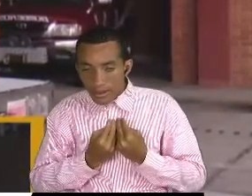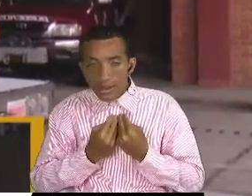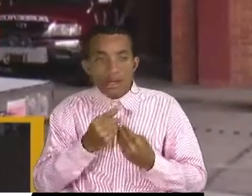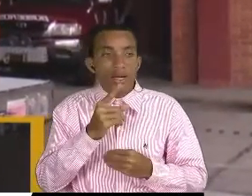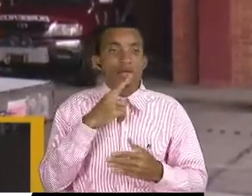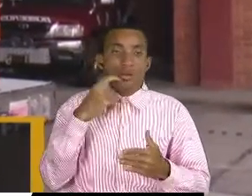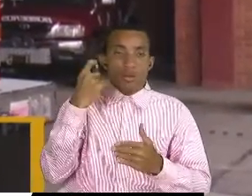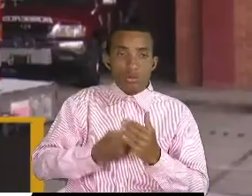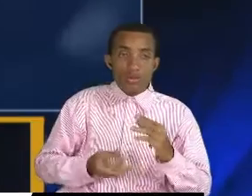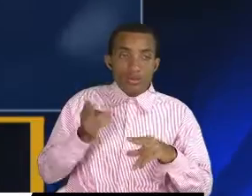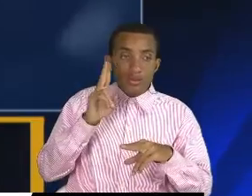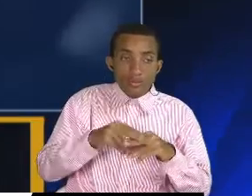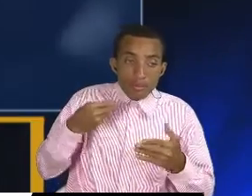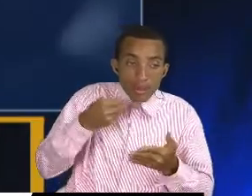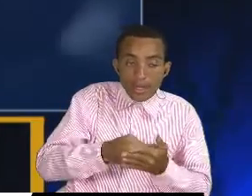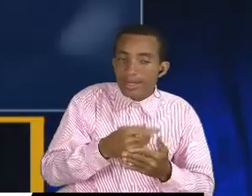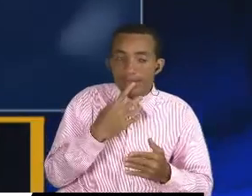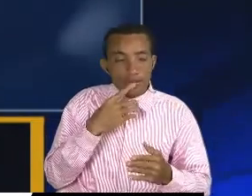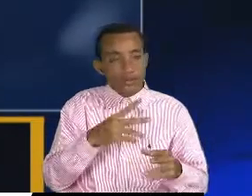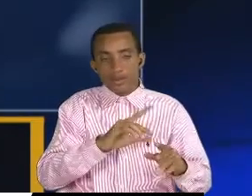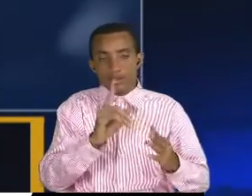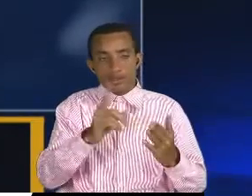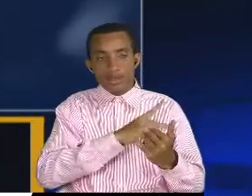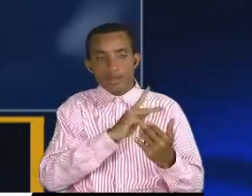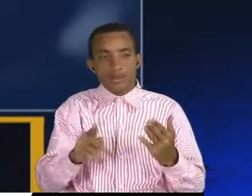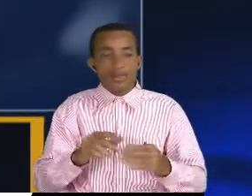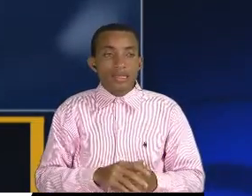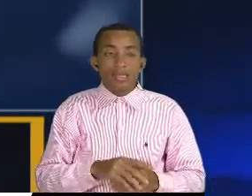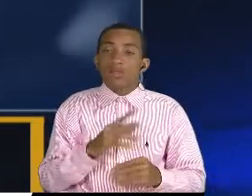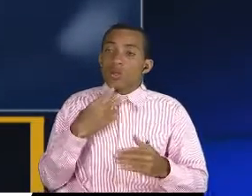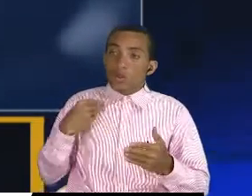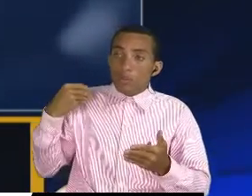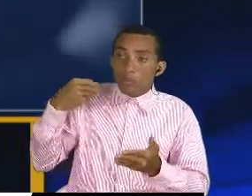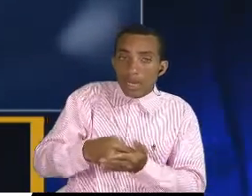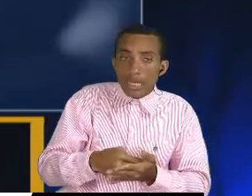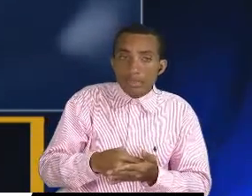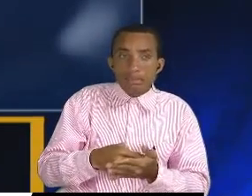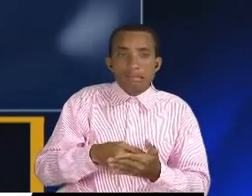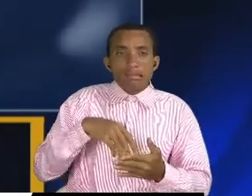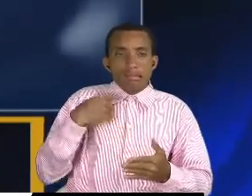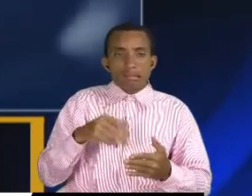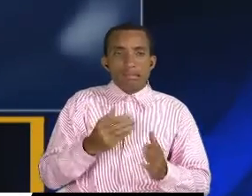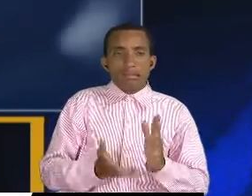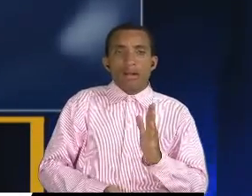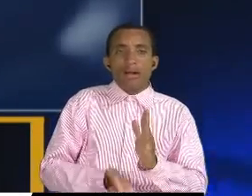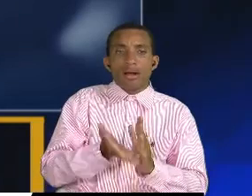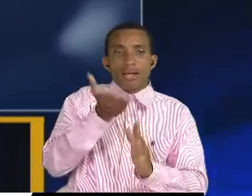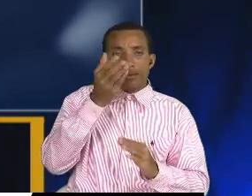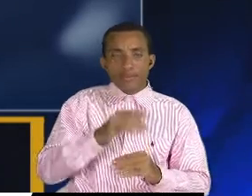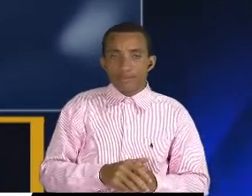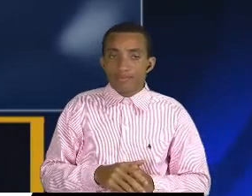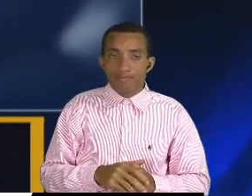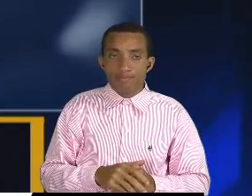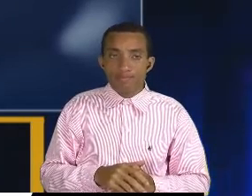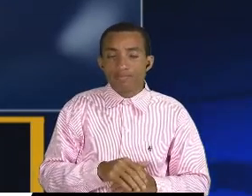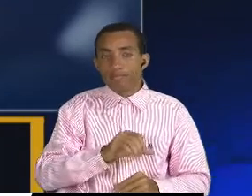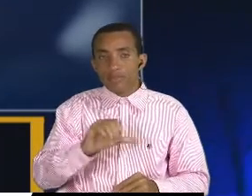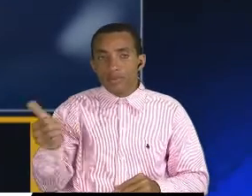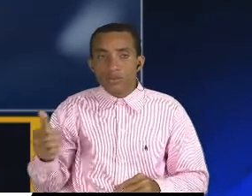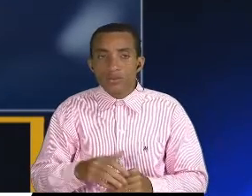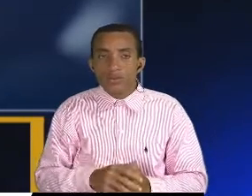al convenio respectivo. Ellos tienen dos rubros muy altos, uno pues es el equipo personal y el otro los repuestos